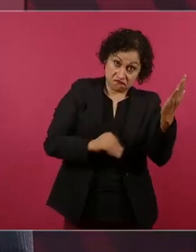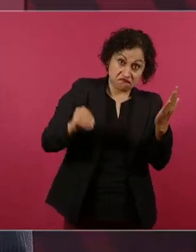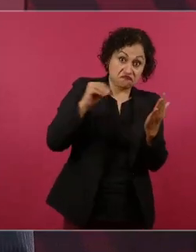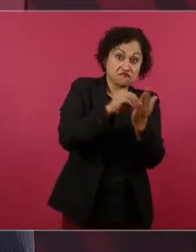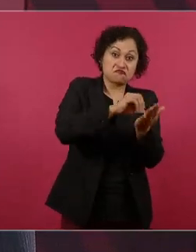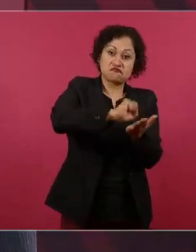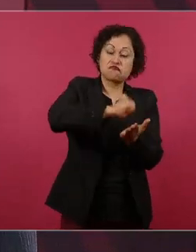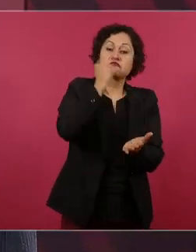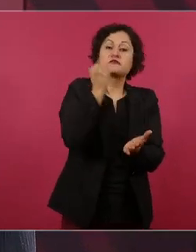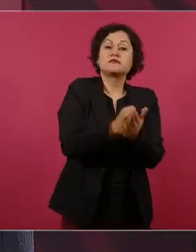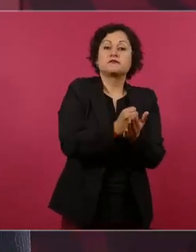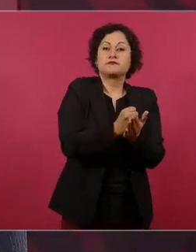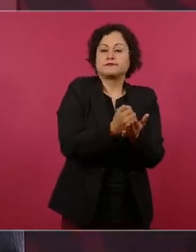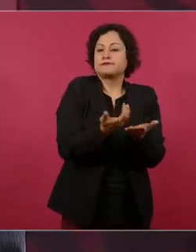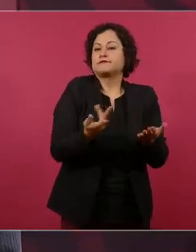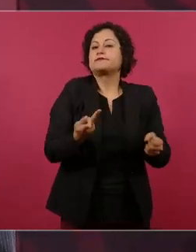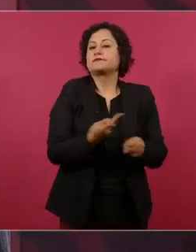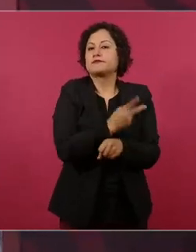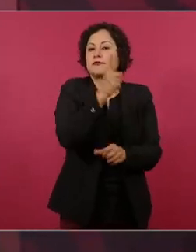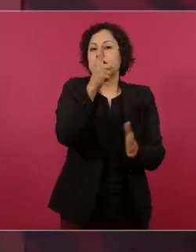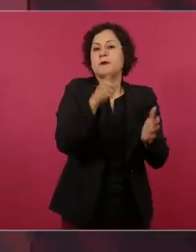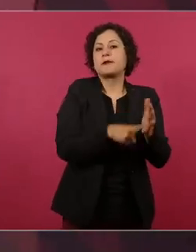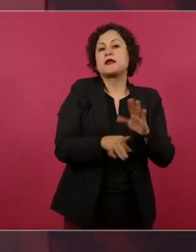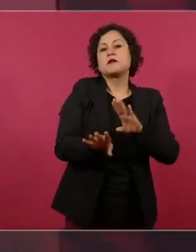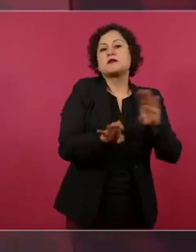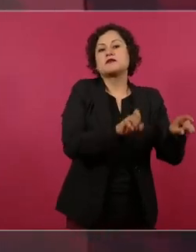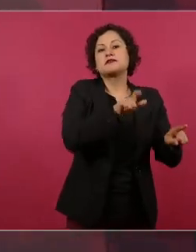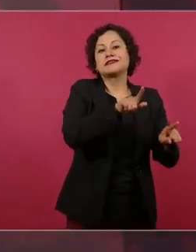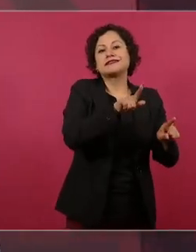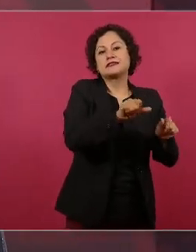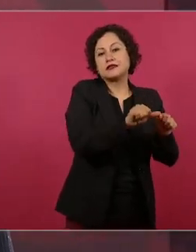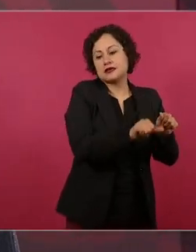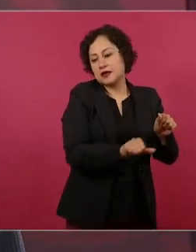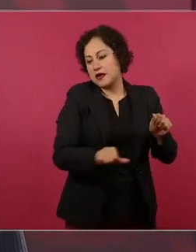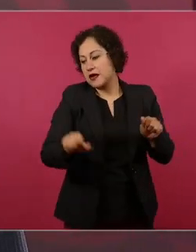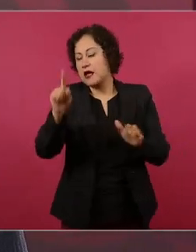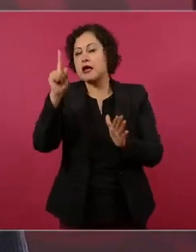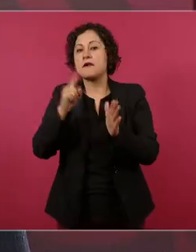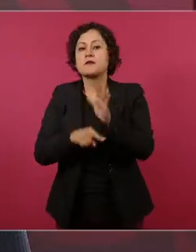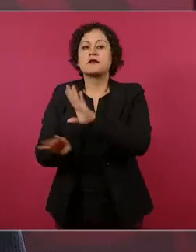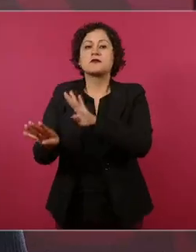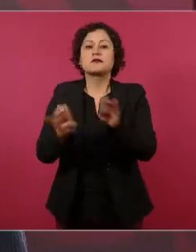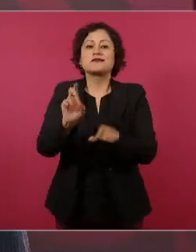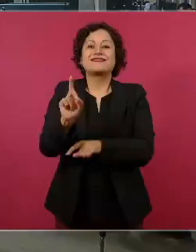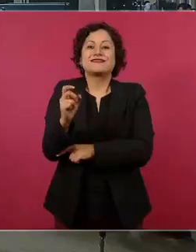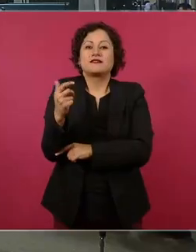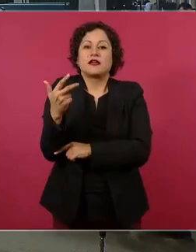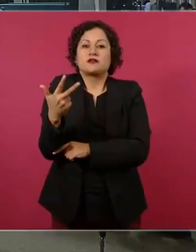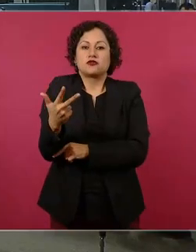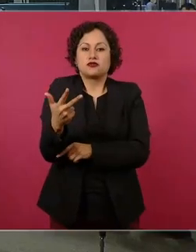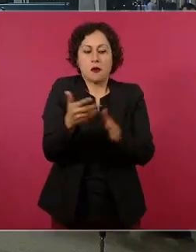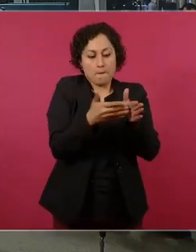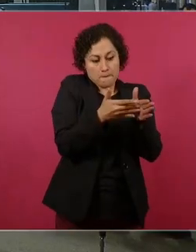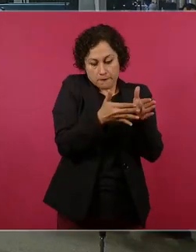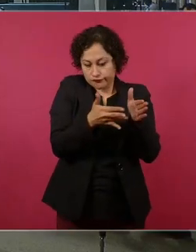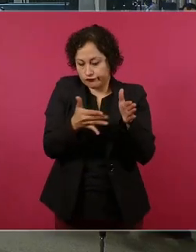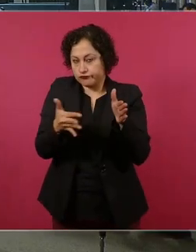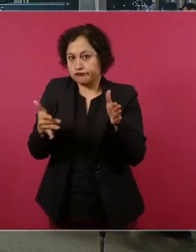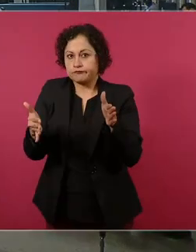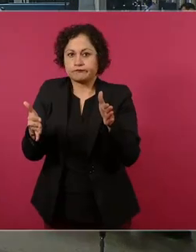1917 hasta 1938 no se pudo, no se